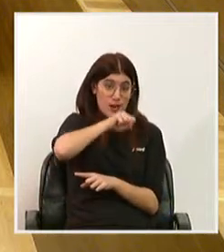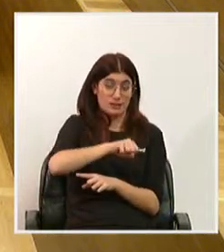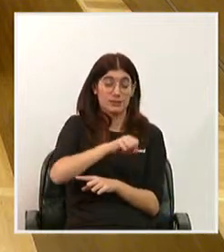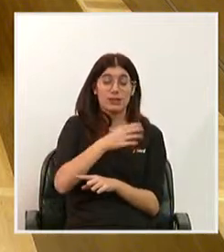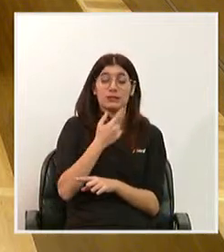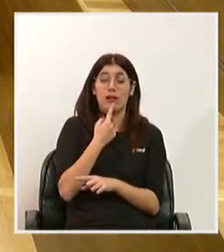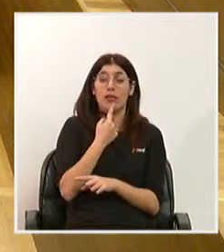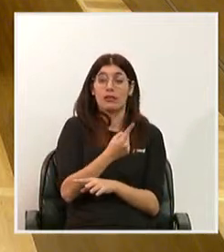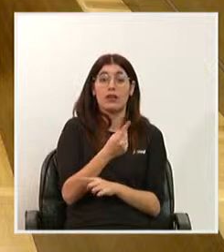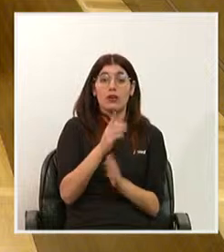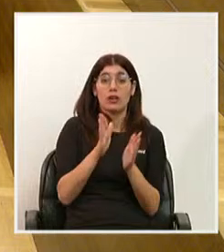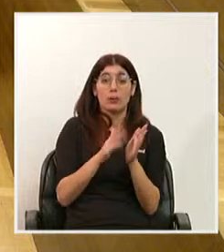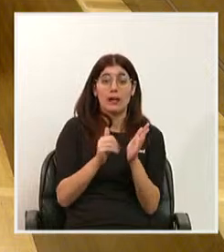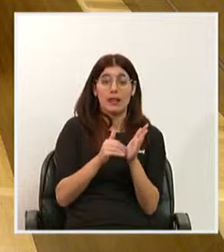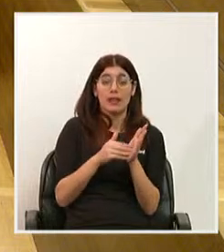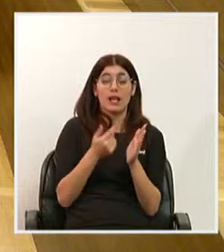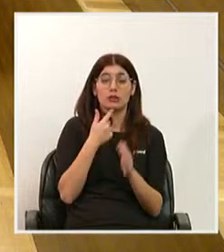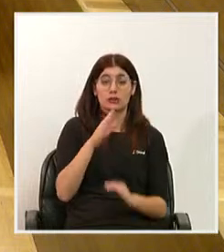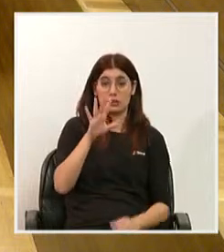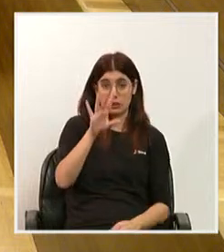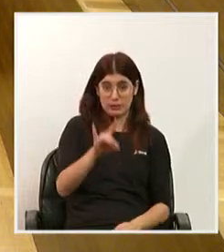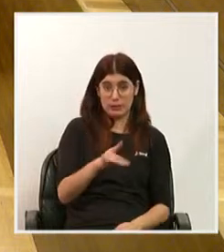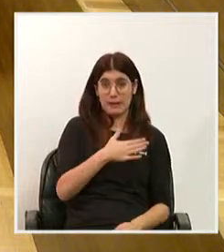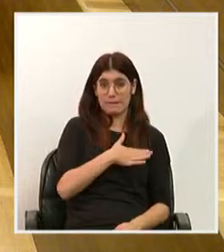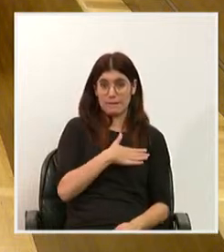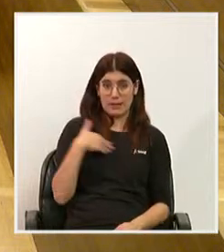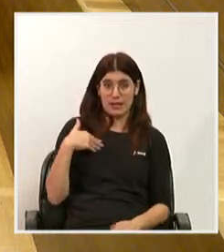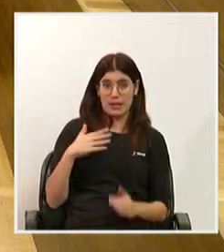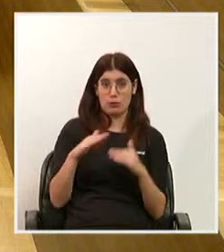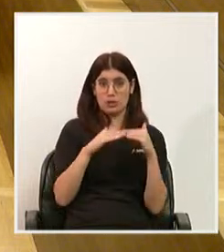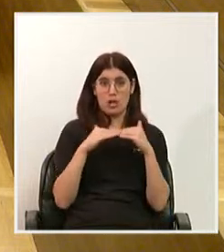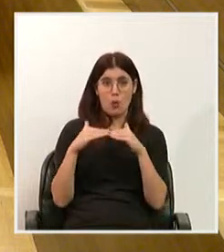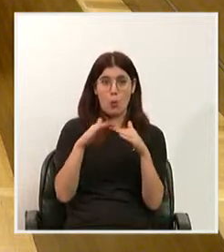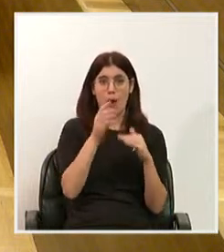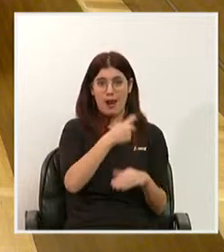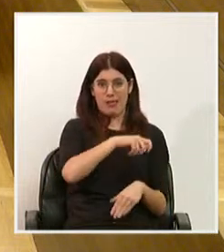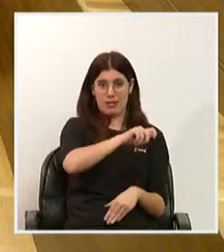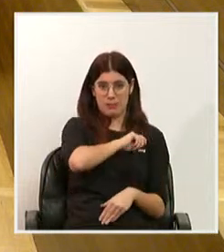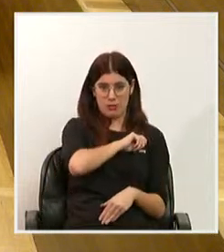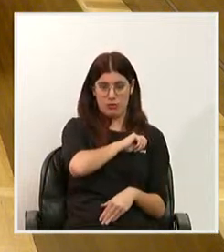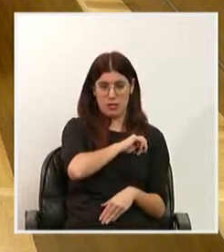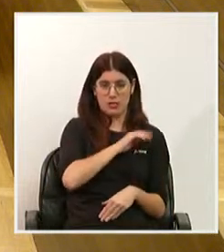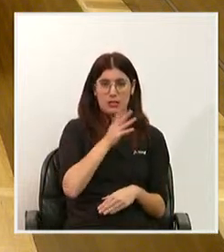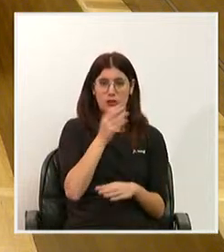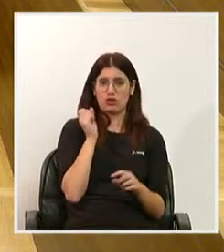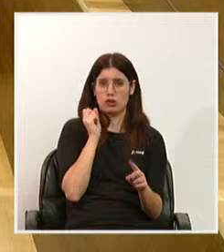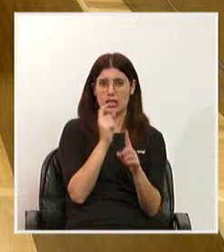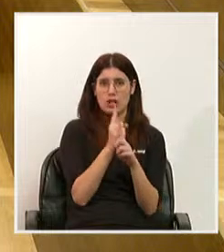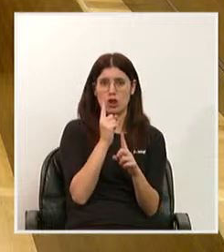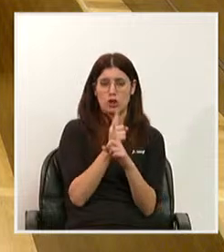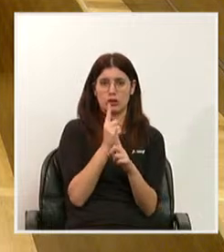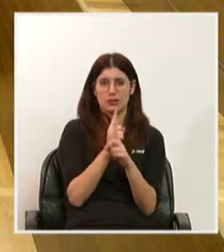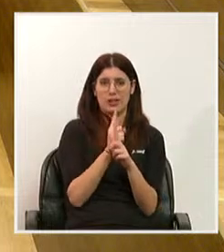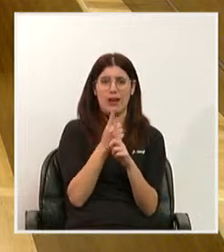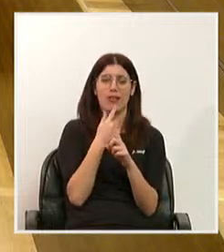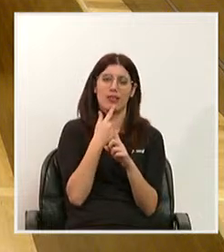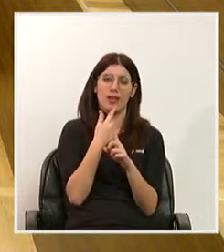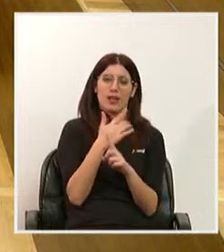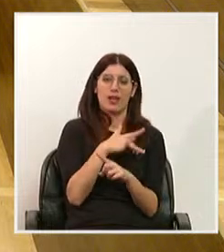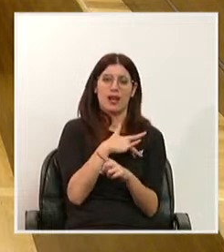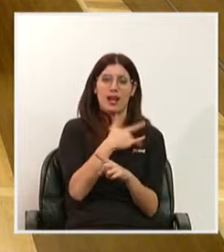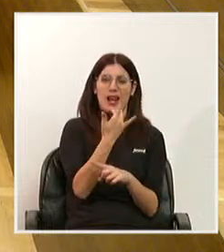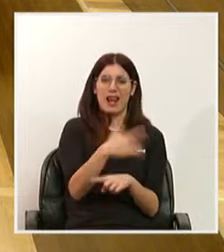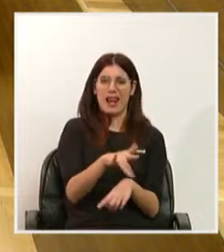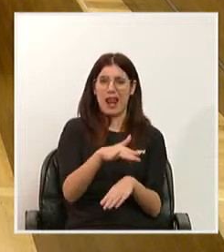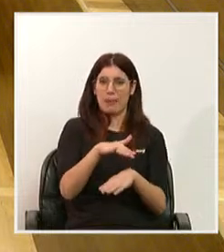los valencianos sí queríamos ser iguales al resto de españoles y rechazamos la amnistía hoy en